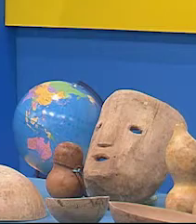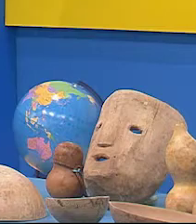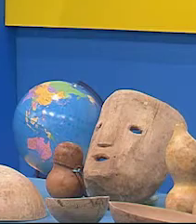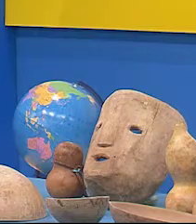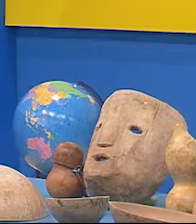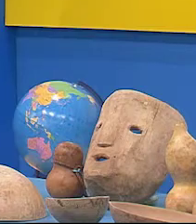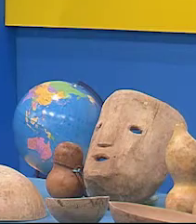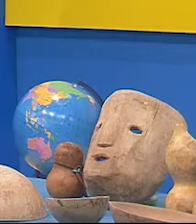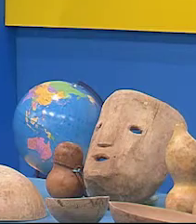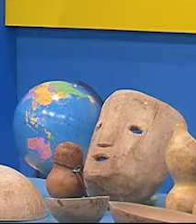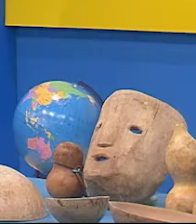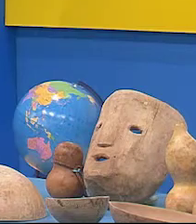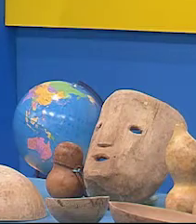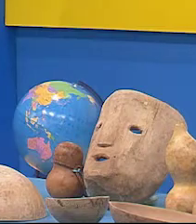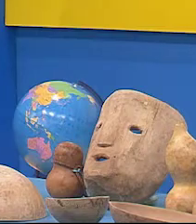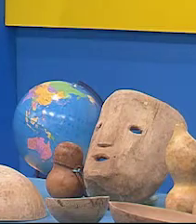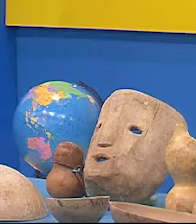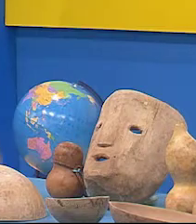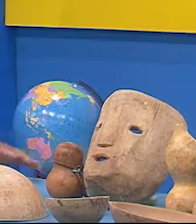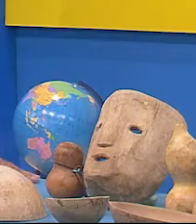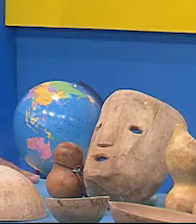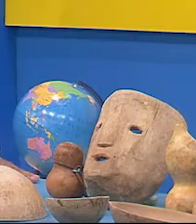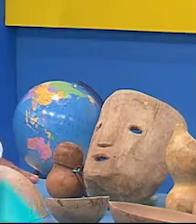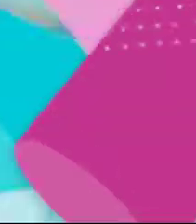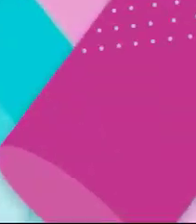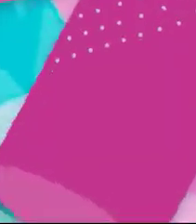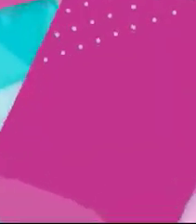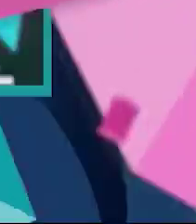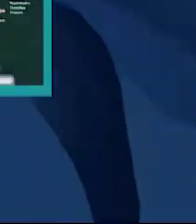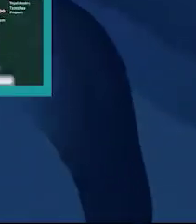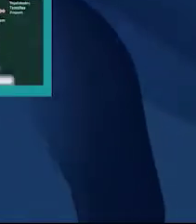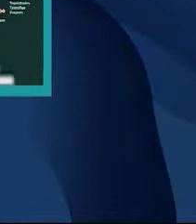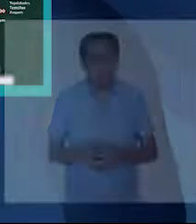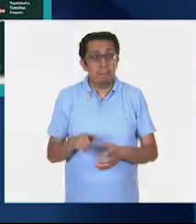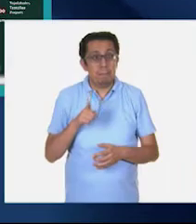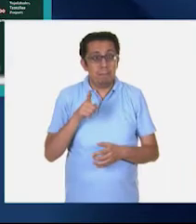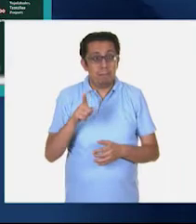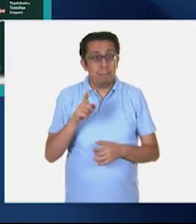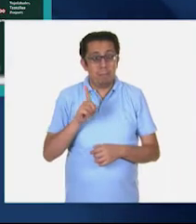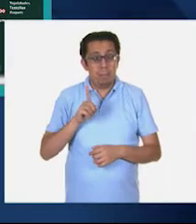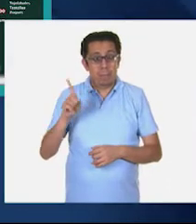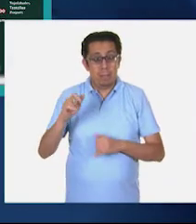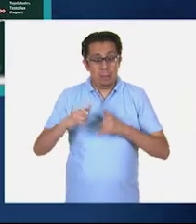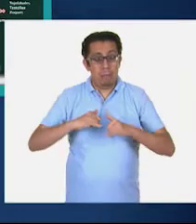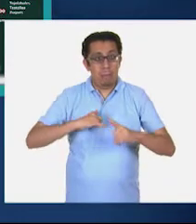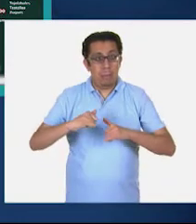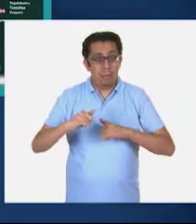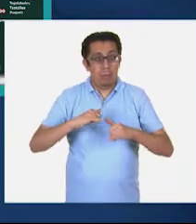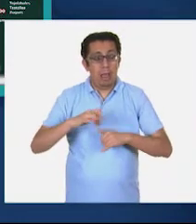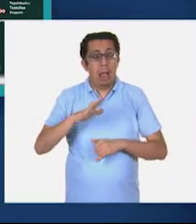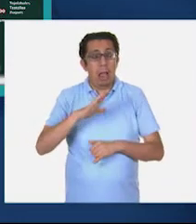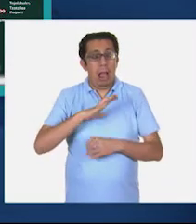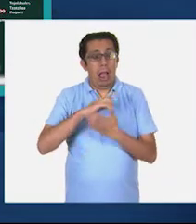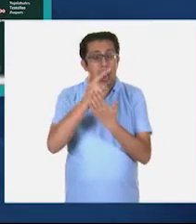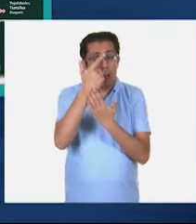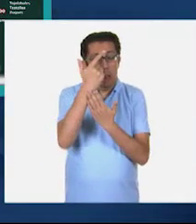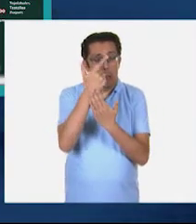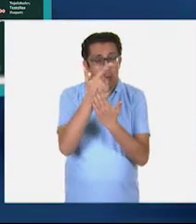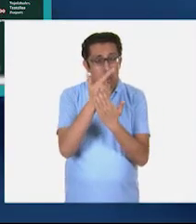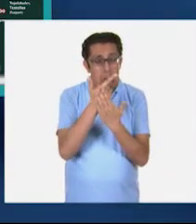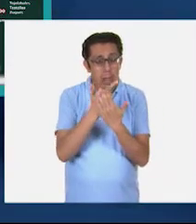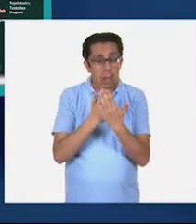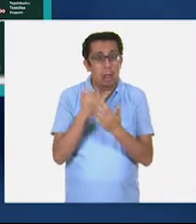shinge, kuchizahala abi anoho. En este mapa tenemos una lista de